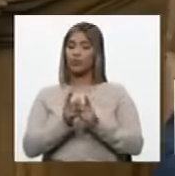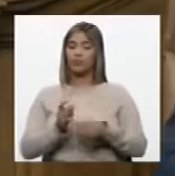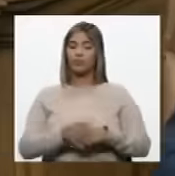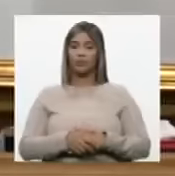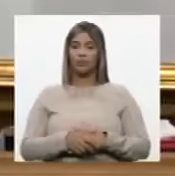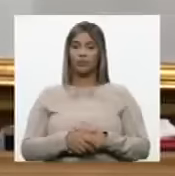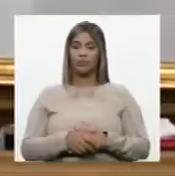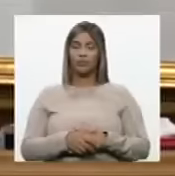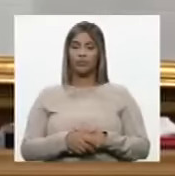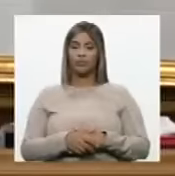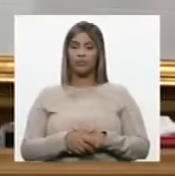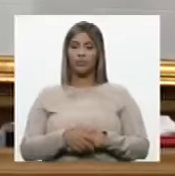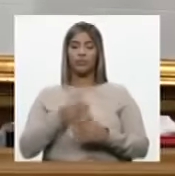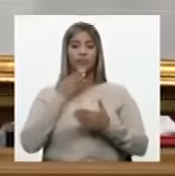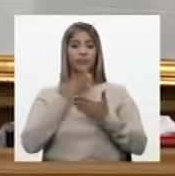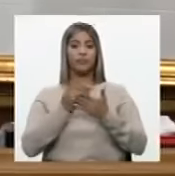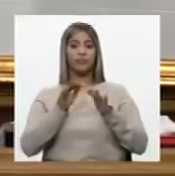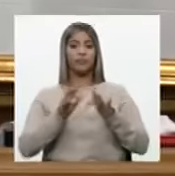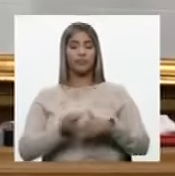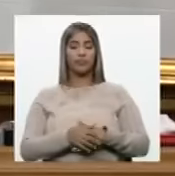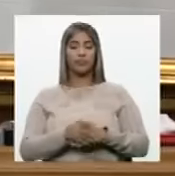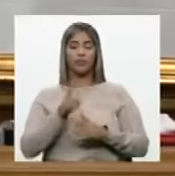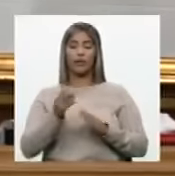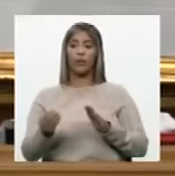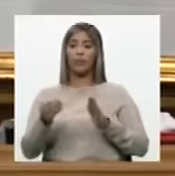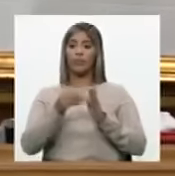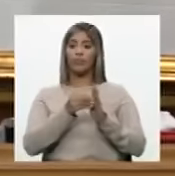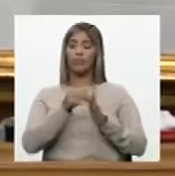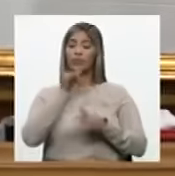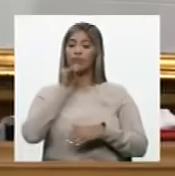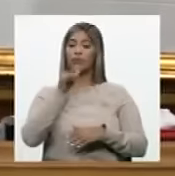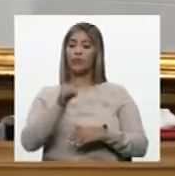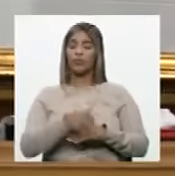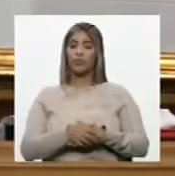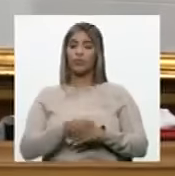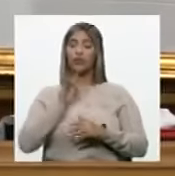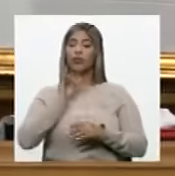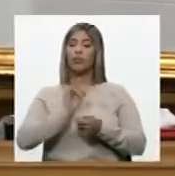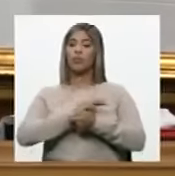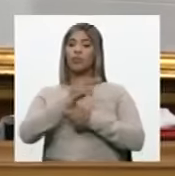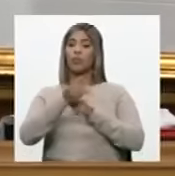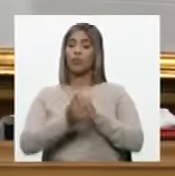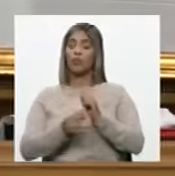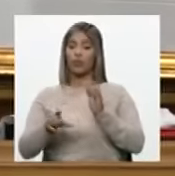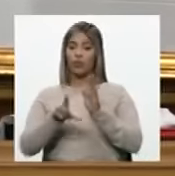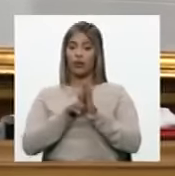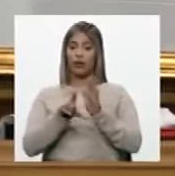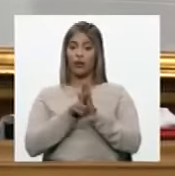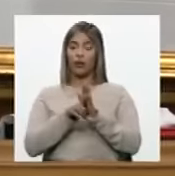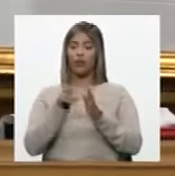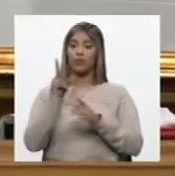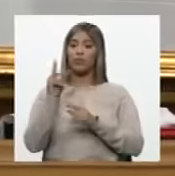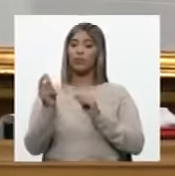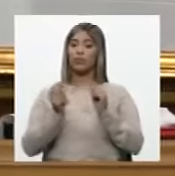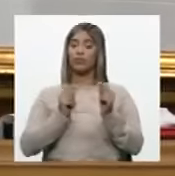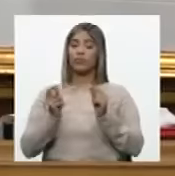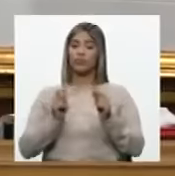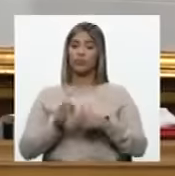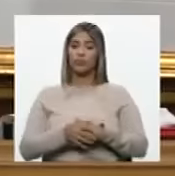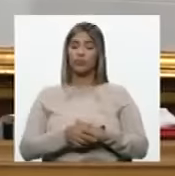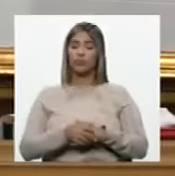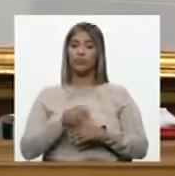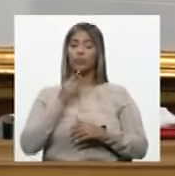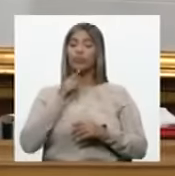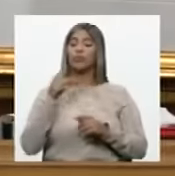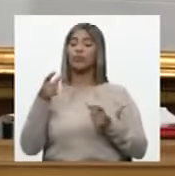presidente. Gracias, secretaria. Sírvase incorporar el informe y el proyecto de ley para segunda discusión en la